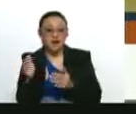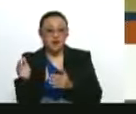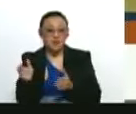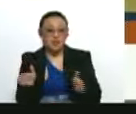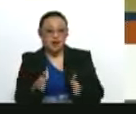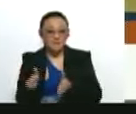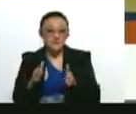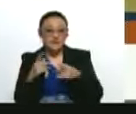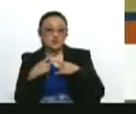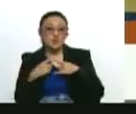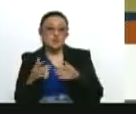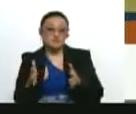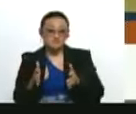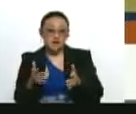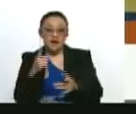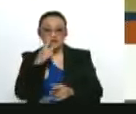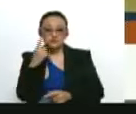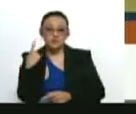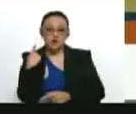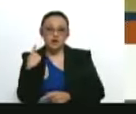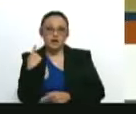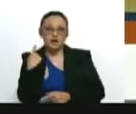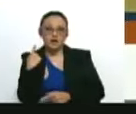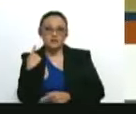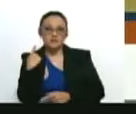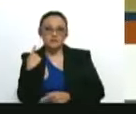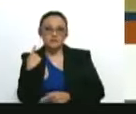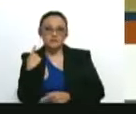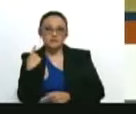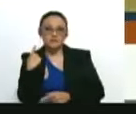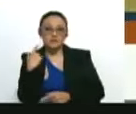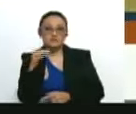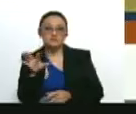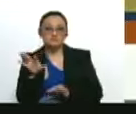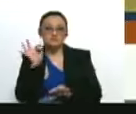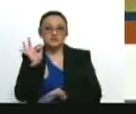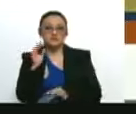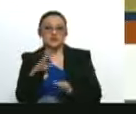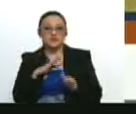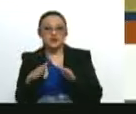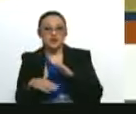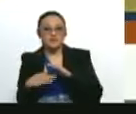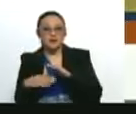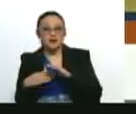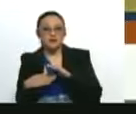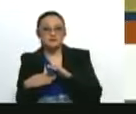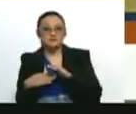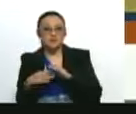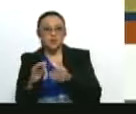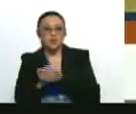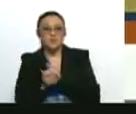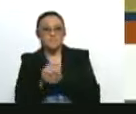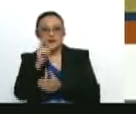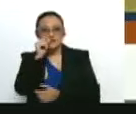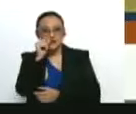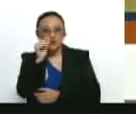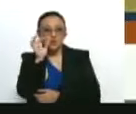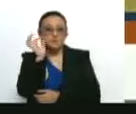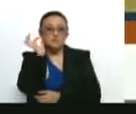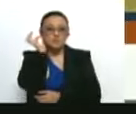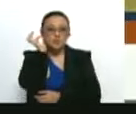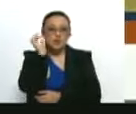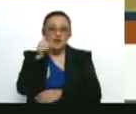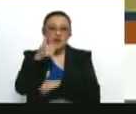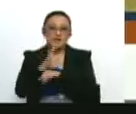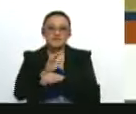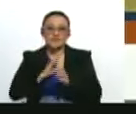ganado, hace un año apenas fueron electos desde las bases los compañeros y compañeras